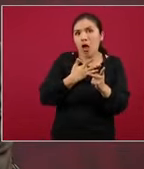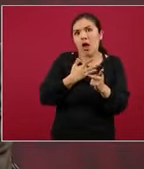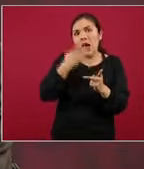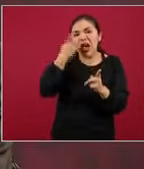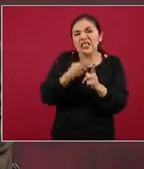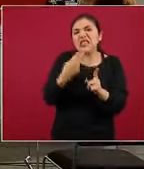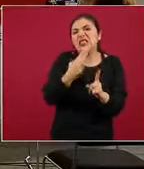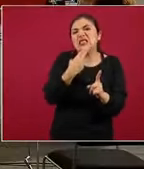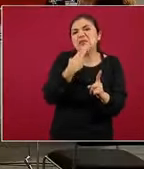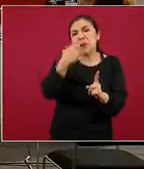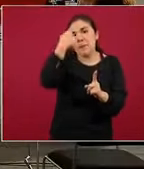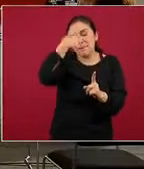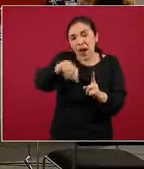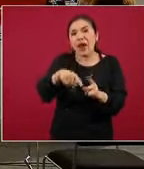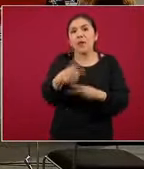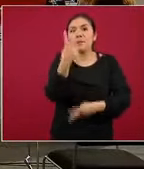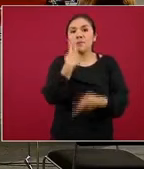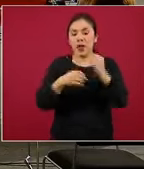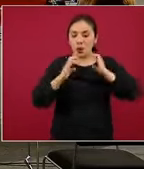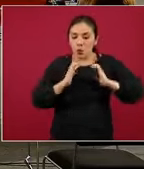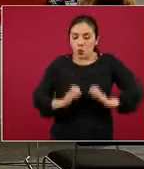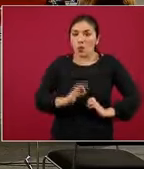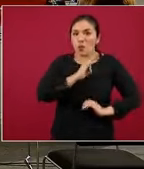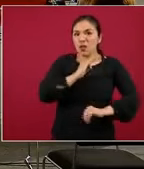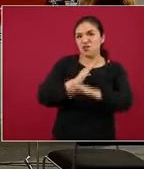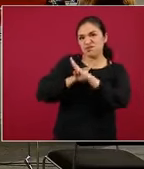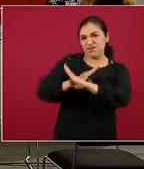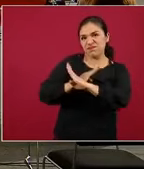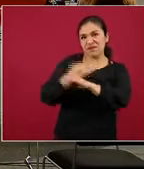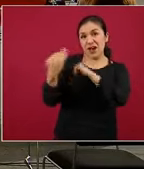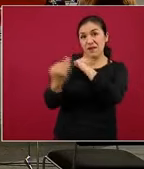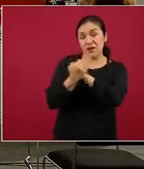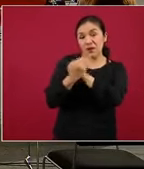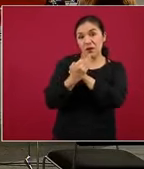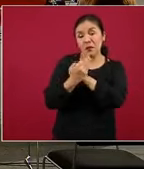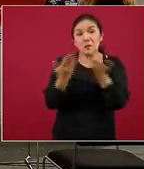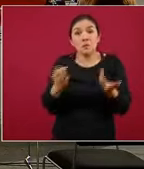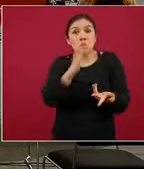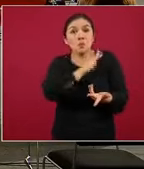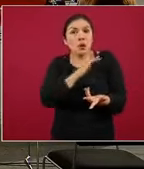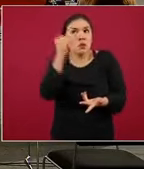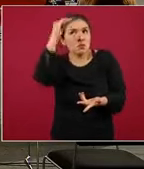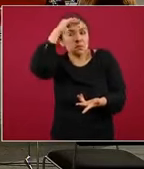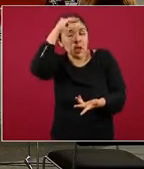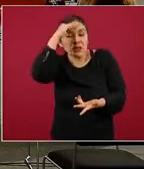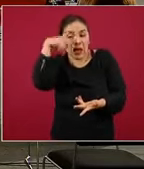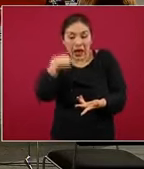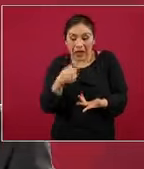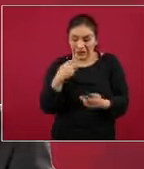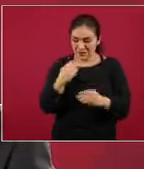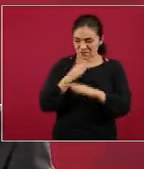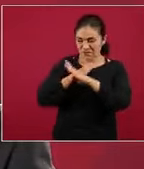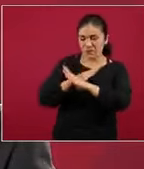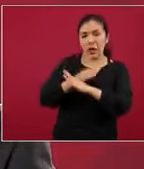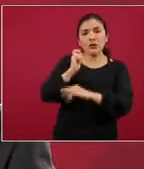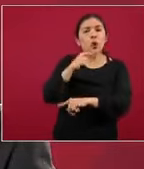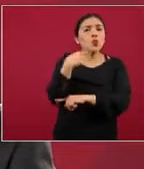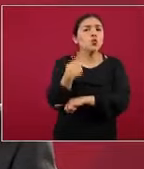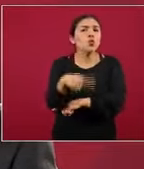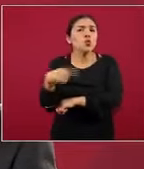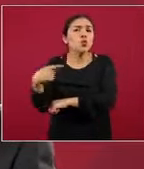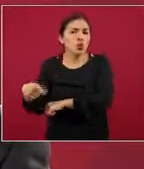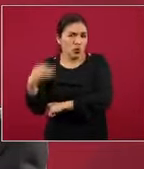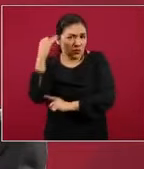encaminado a inducir una respuesta inmune, se espera que la respuesta pudiera ser duradera y eso alentaría a